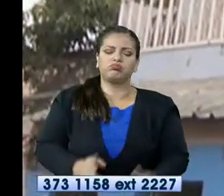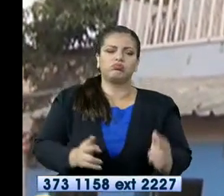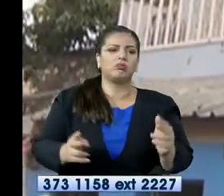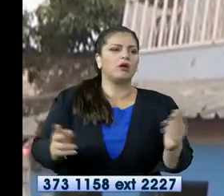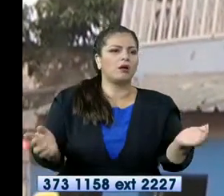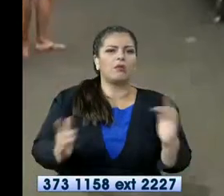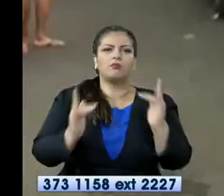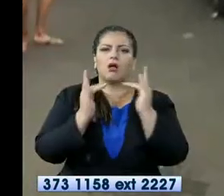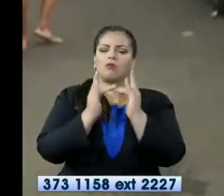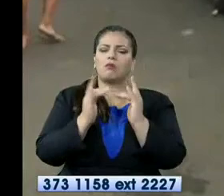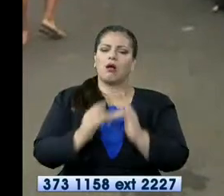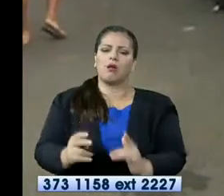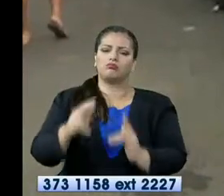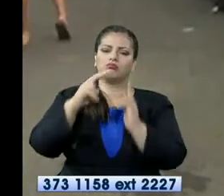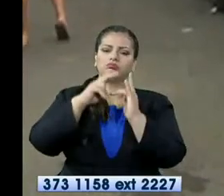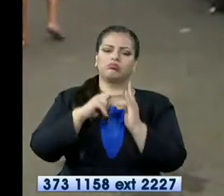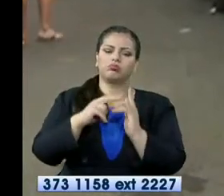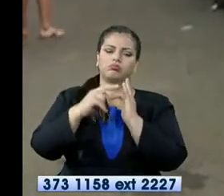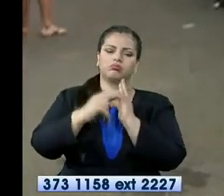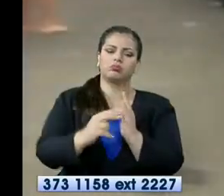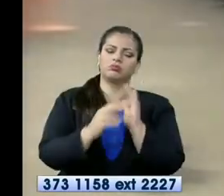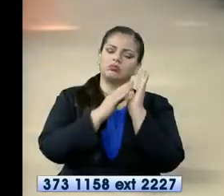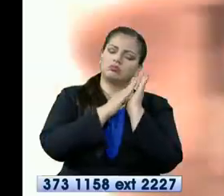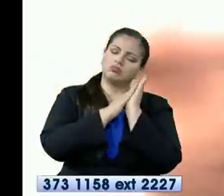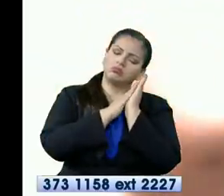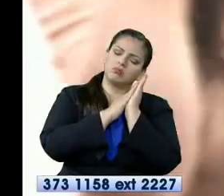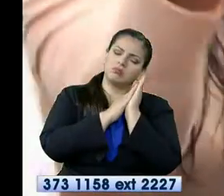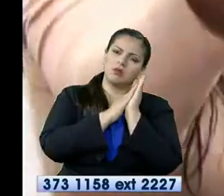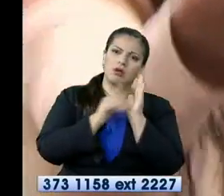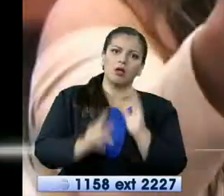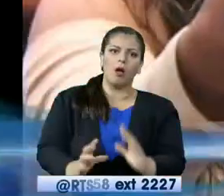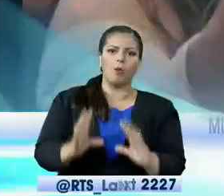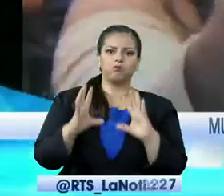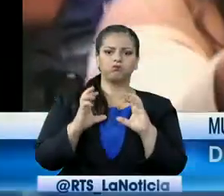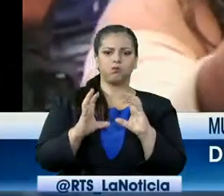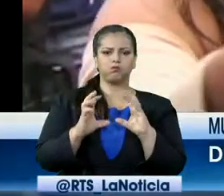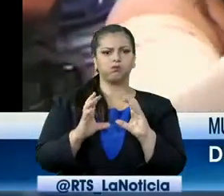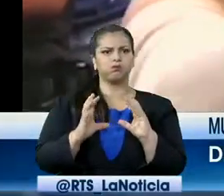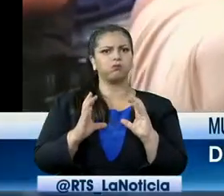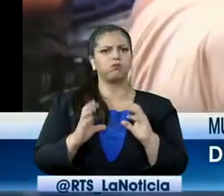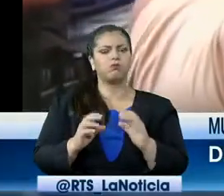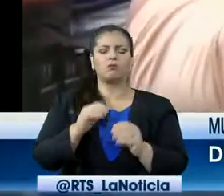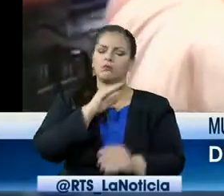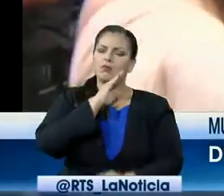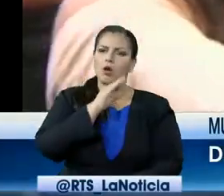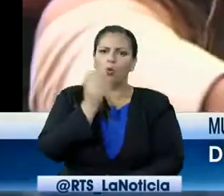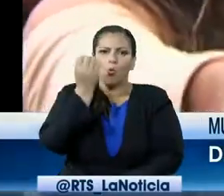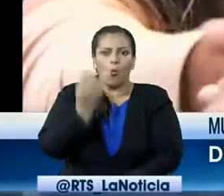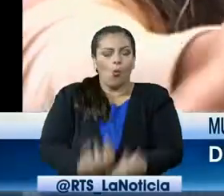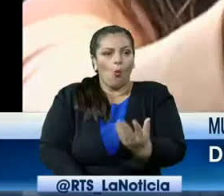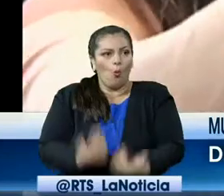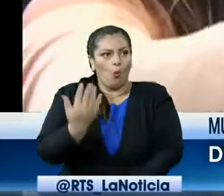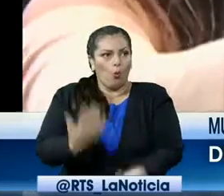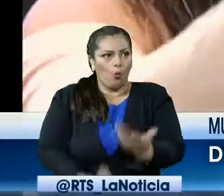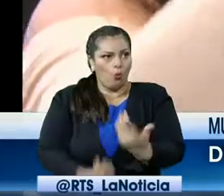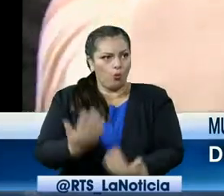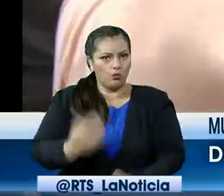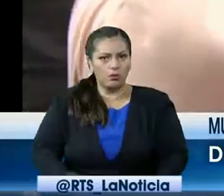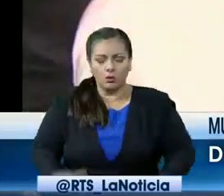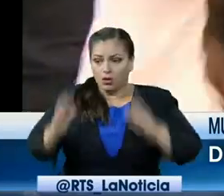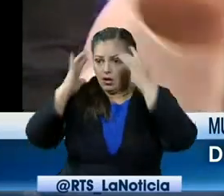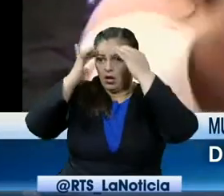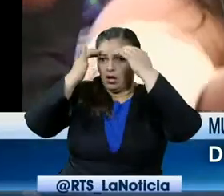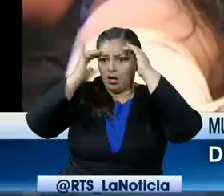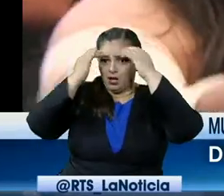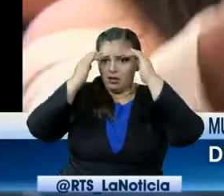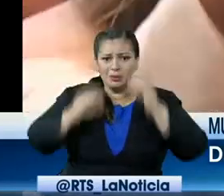que alquila, en las calles 41 y El Oro. No estaba tan prendido, solo mi hijo estaba ahí adentro en el cuarto, pero no sé